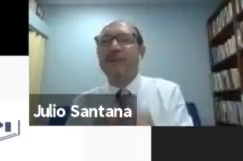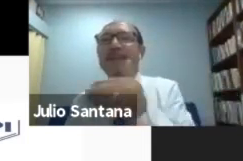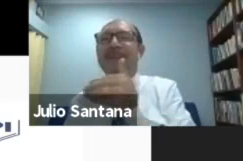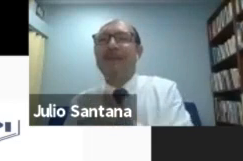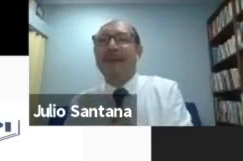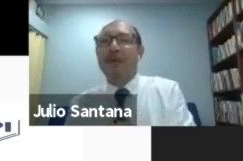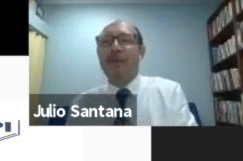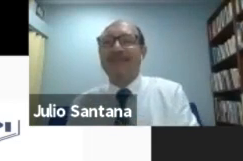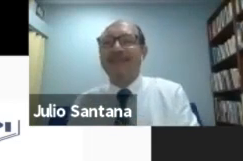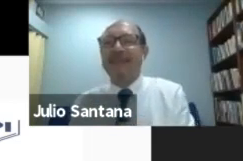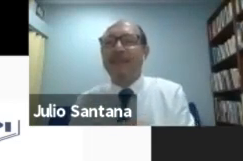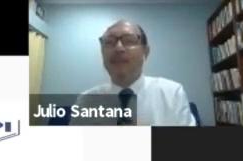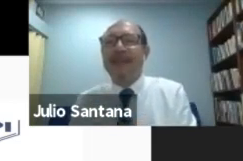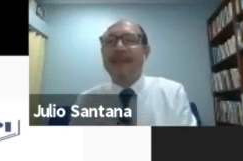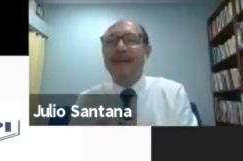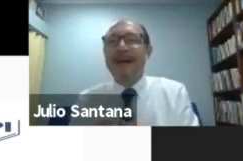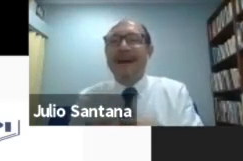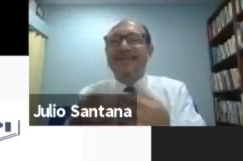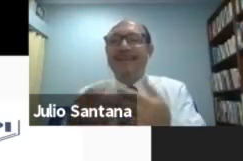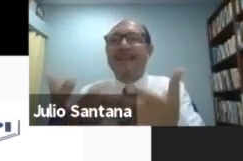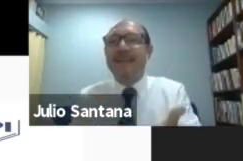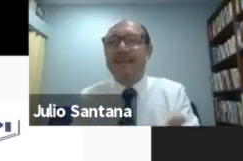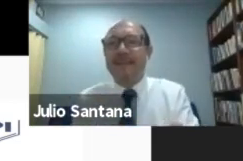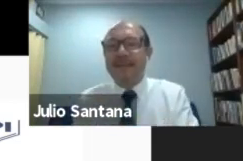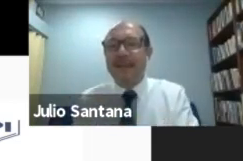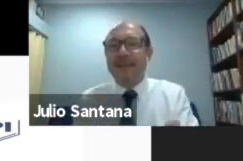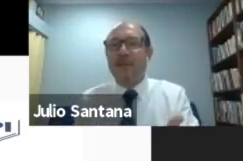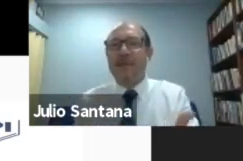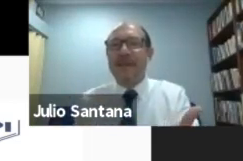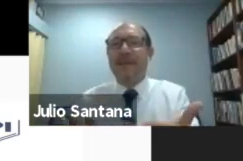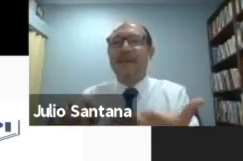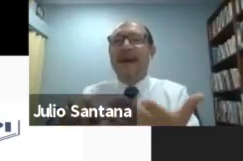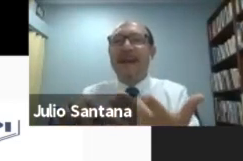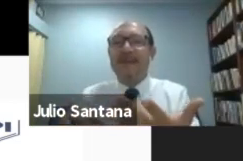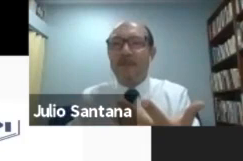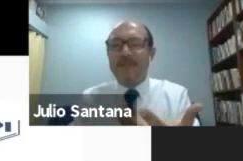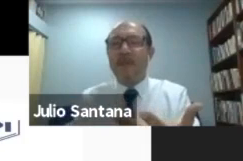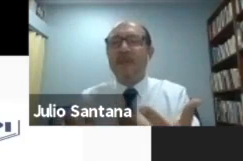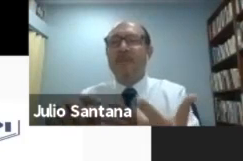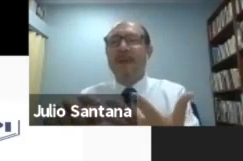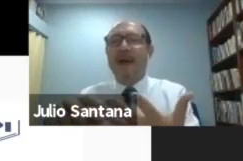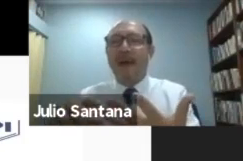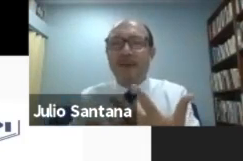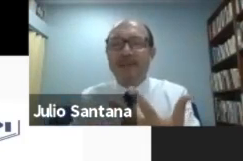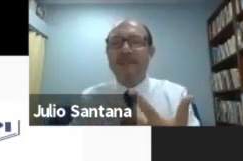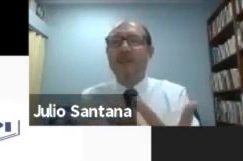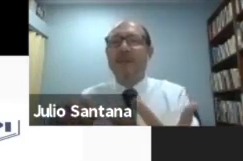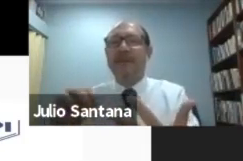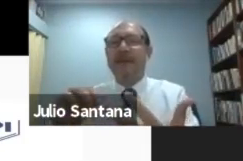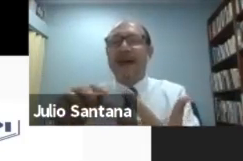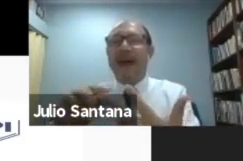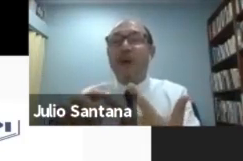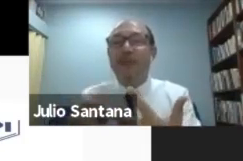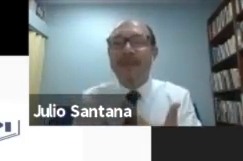electrónicos de salud mental para que los pacientes pudieran acceder directamente a la tecnología, a la información, a las